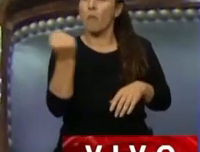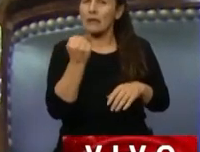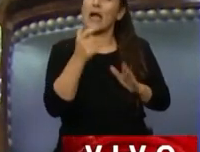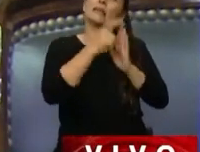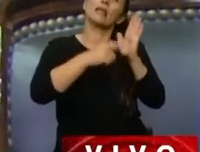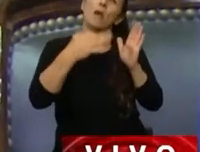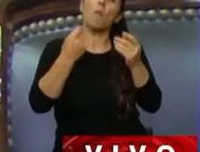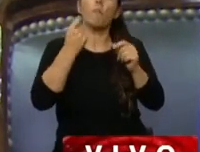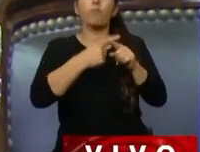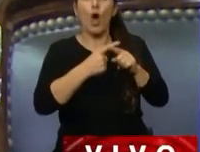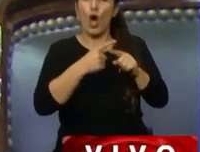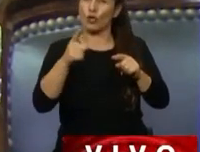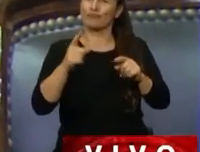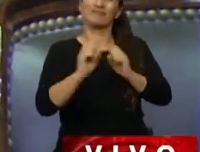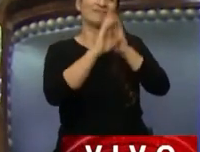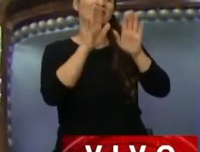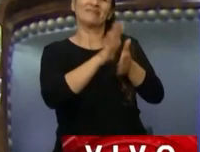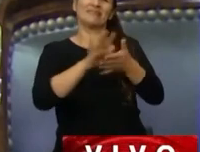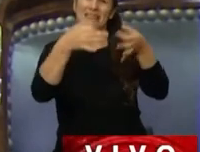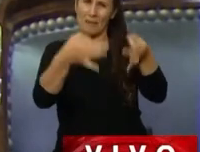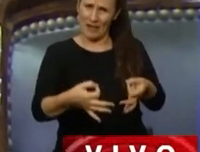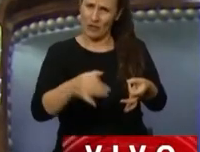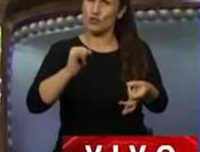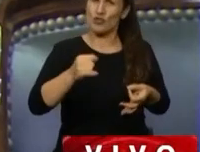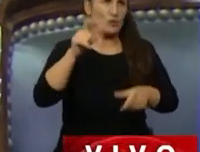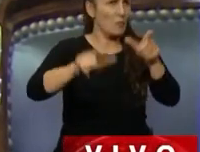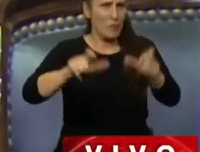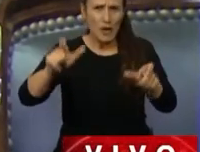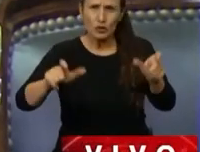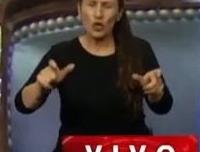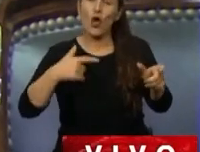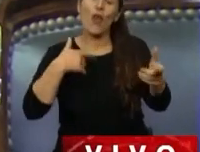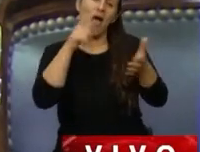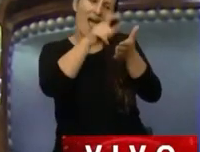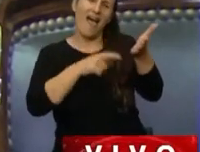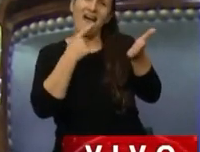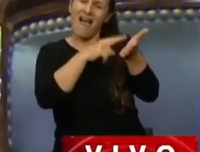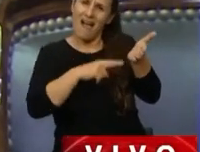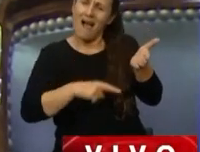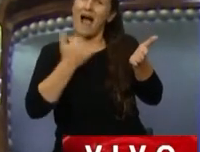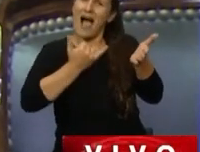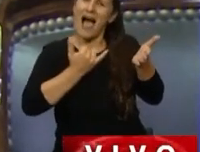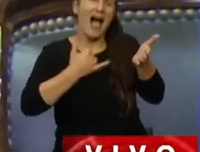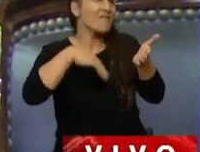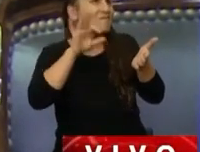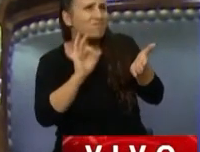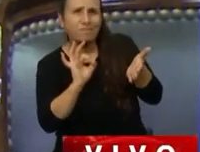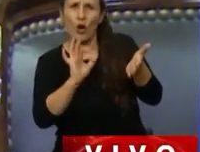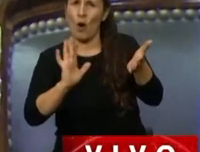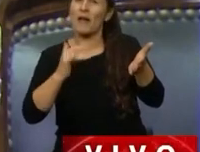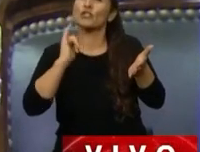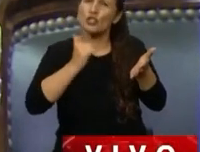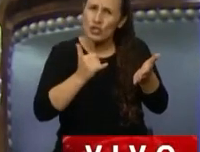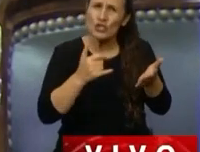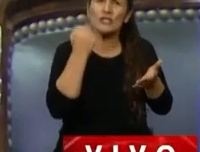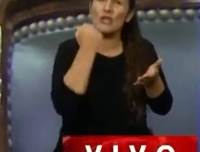lo han dicho. Todo el electorado va a disponer de toda la oferta electoral. Hay un ahorro económico en el proceso, está demostrado